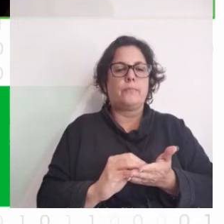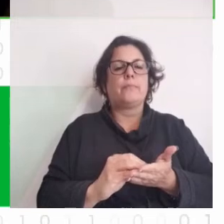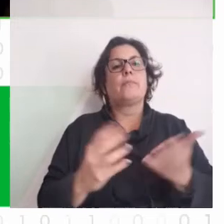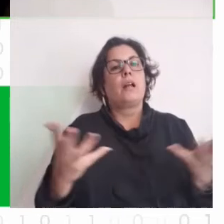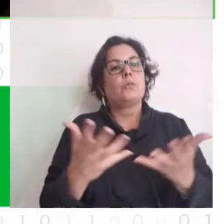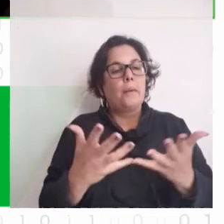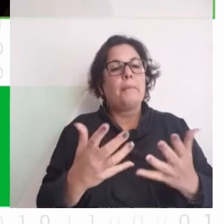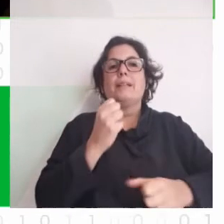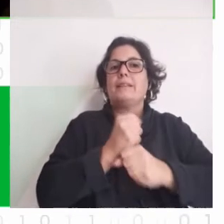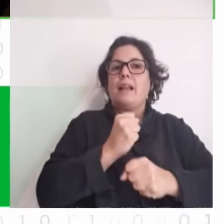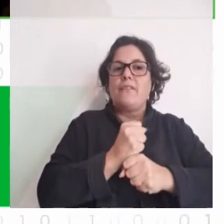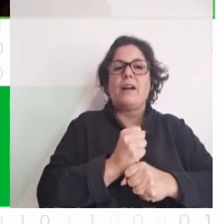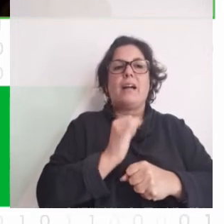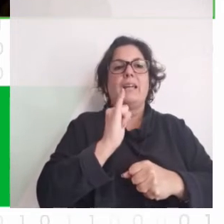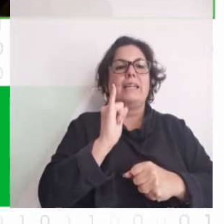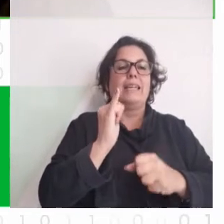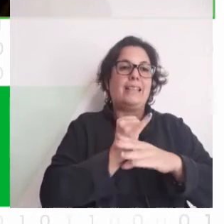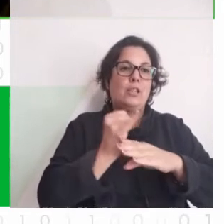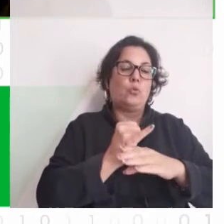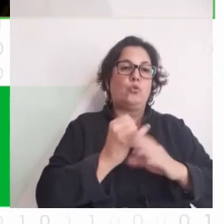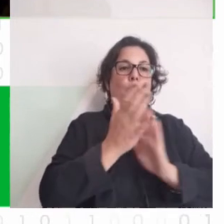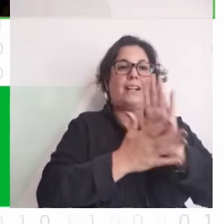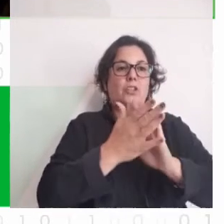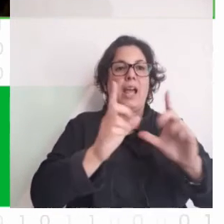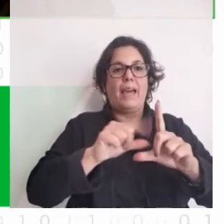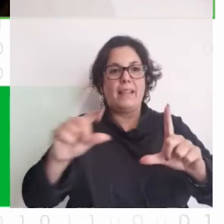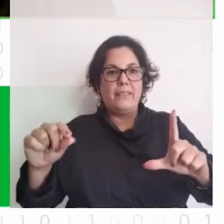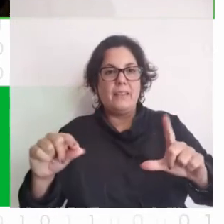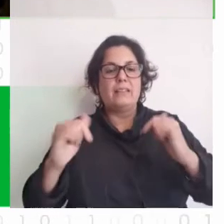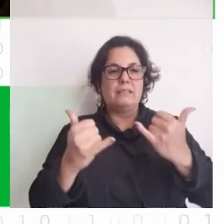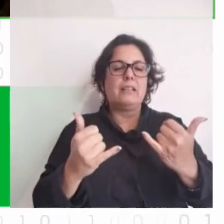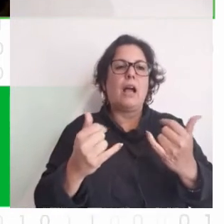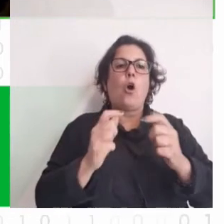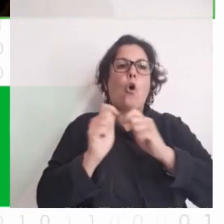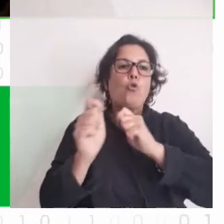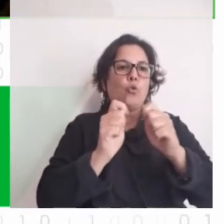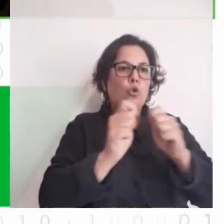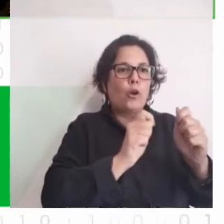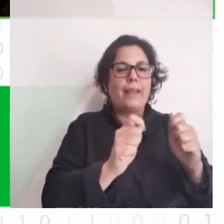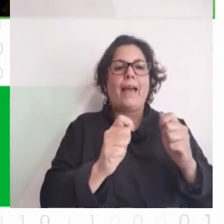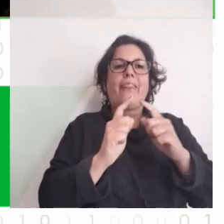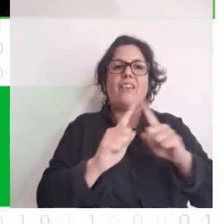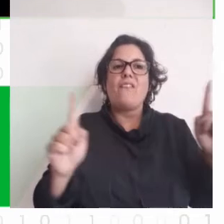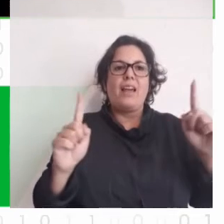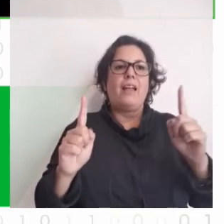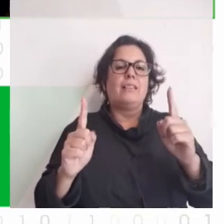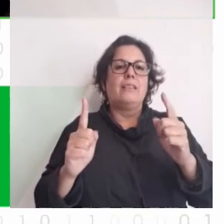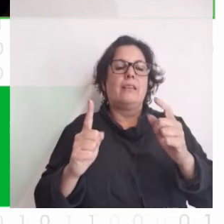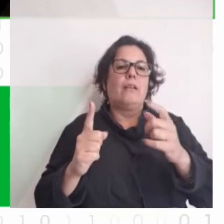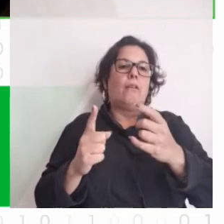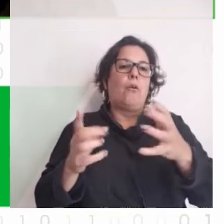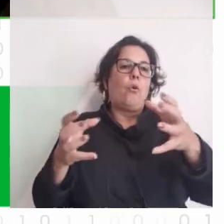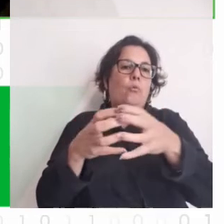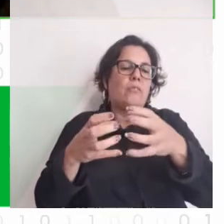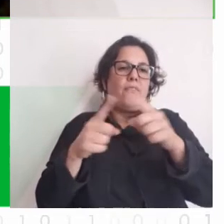Actualmente trabaja en el INE y ha realizado y participado de consultorías tanto para distintos organismos